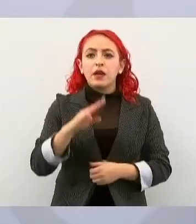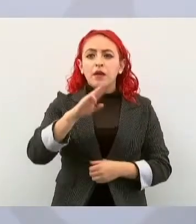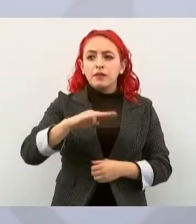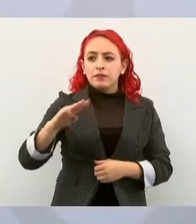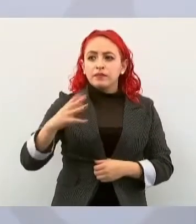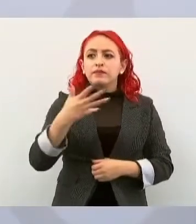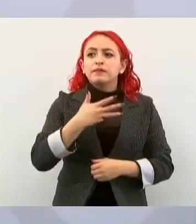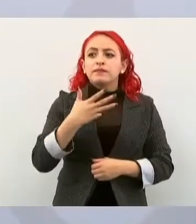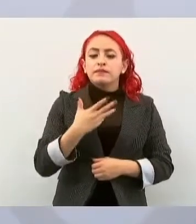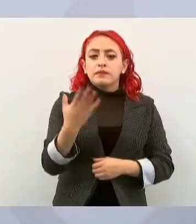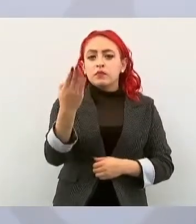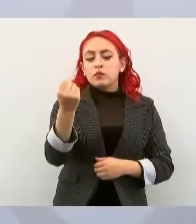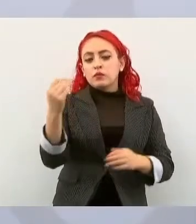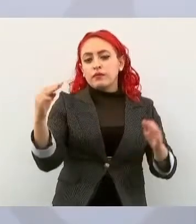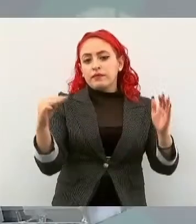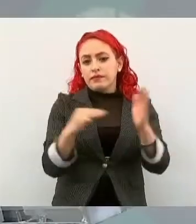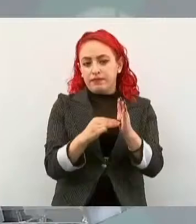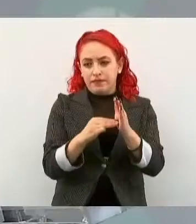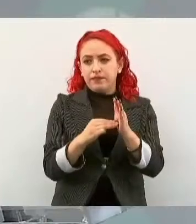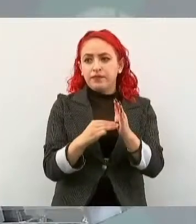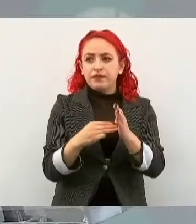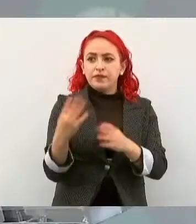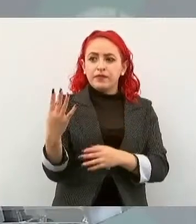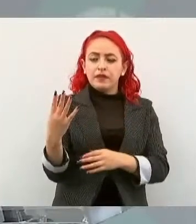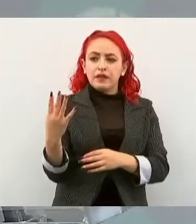Michoacán tiene